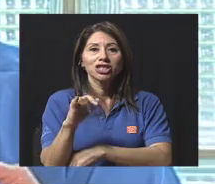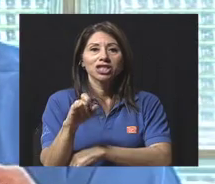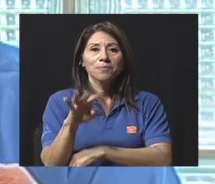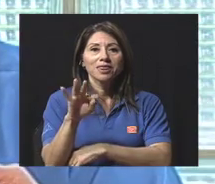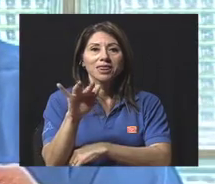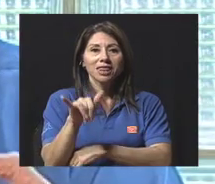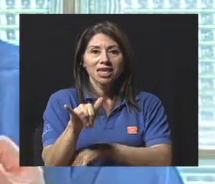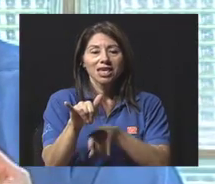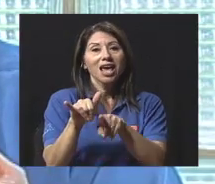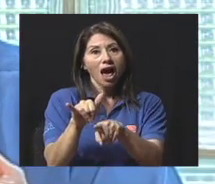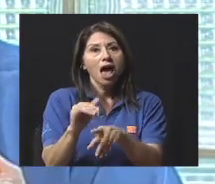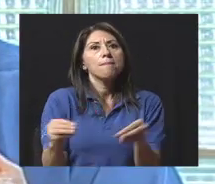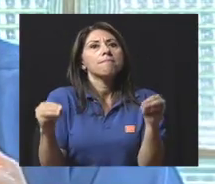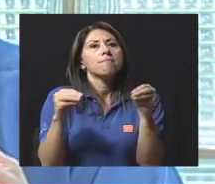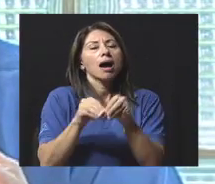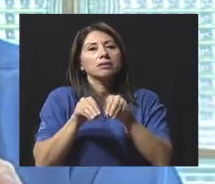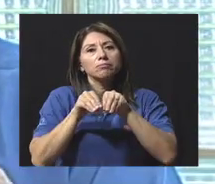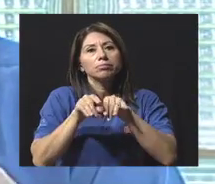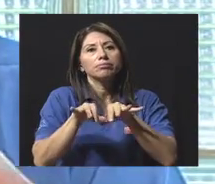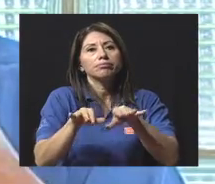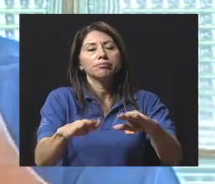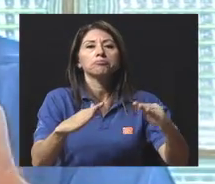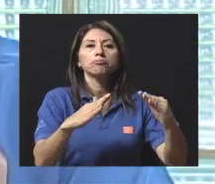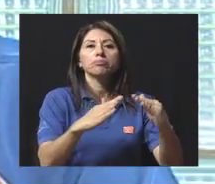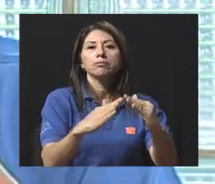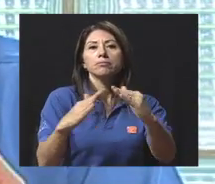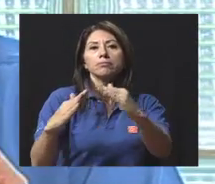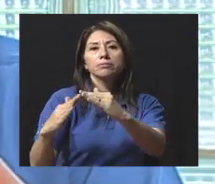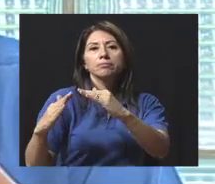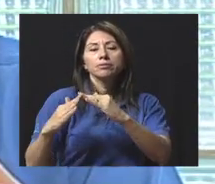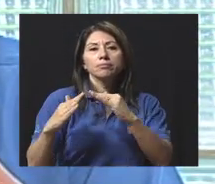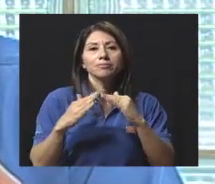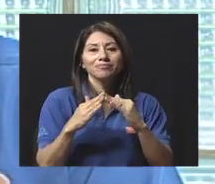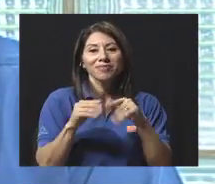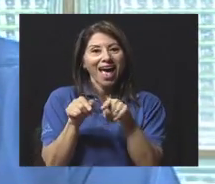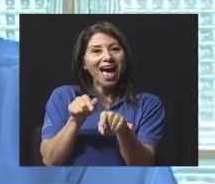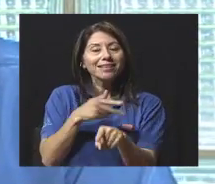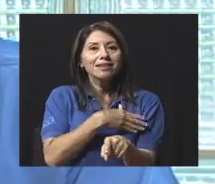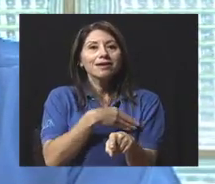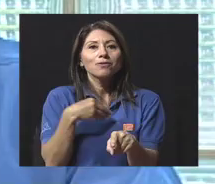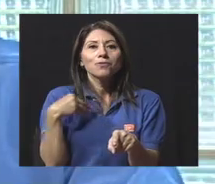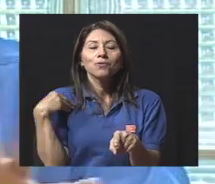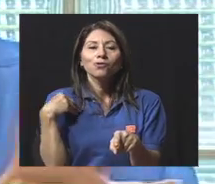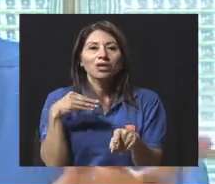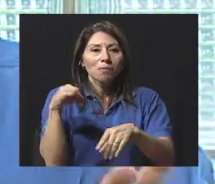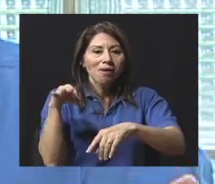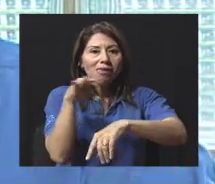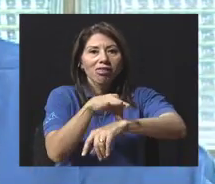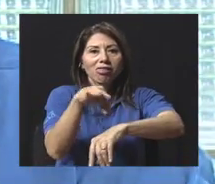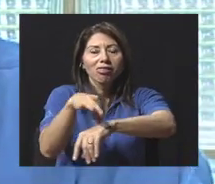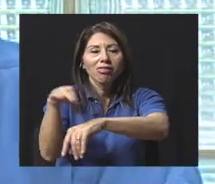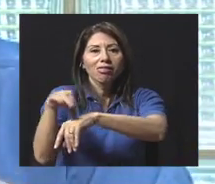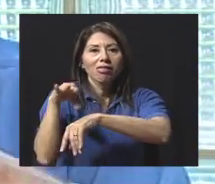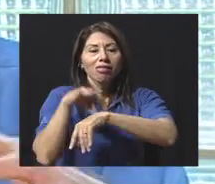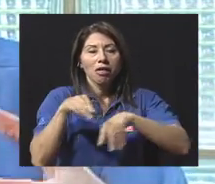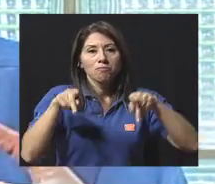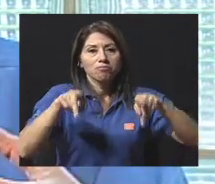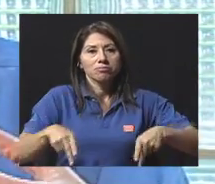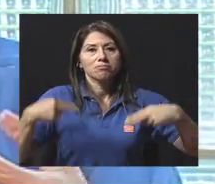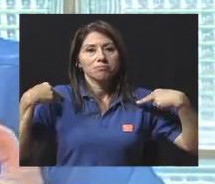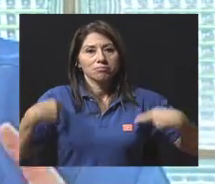domiciliario o sea ese gipt le gusta al ser humano como fuente de alimentación y a y a los a los